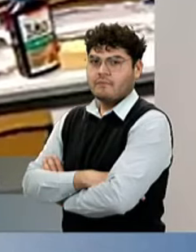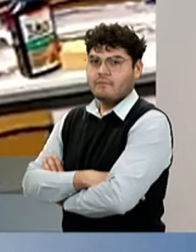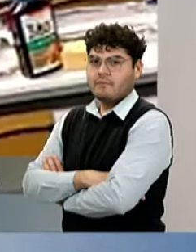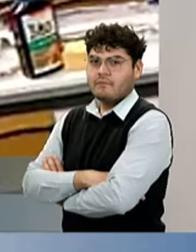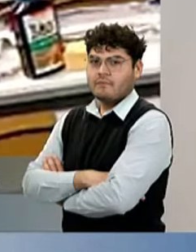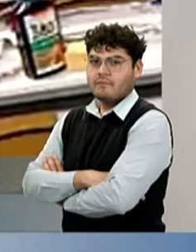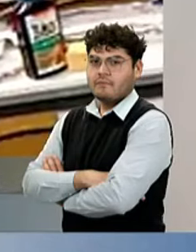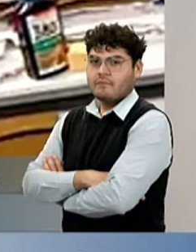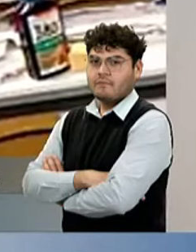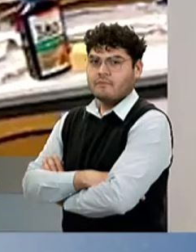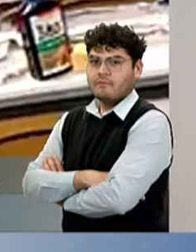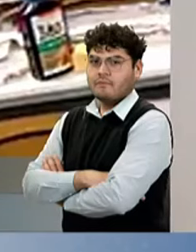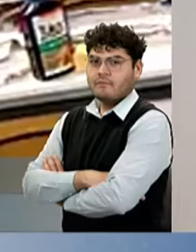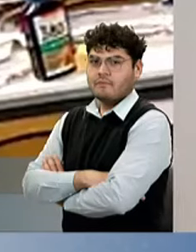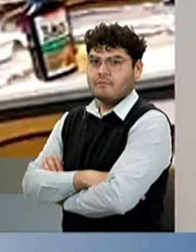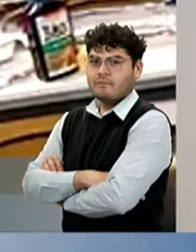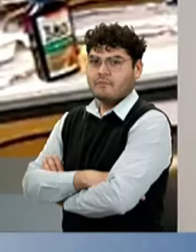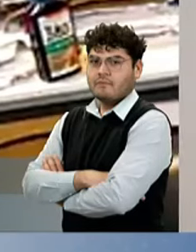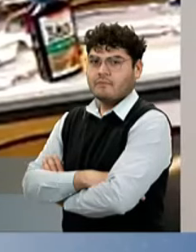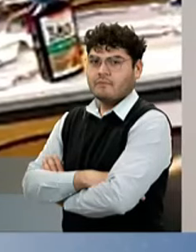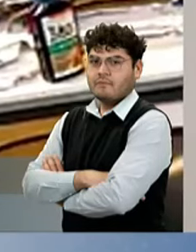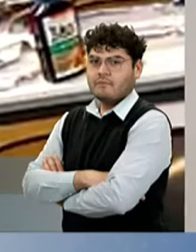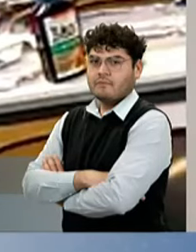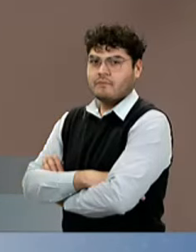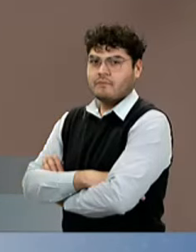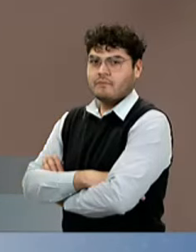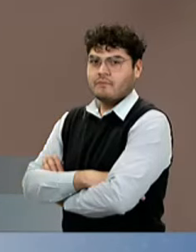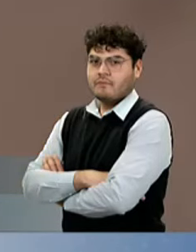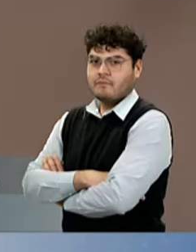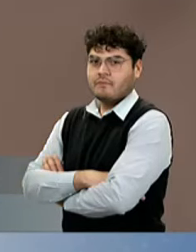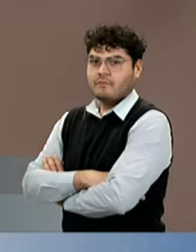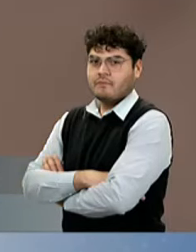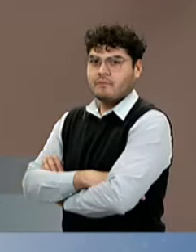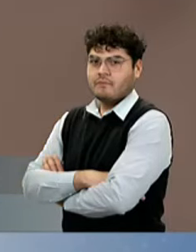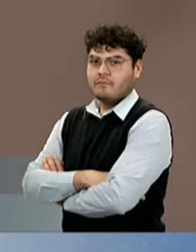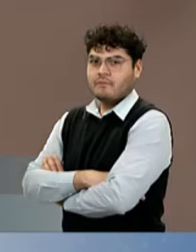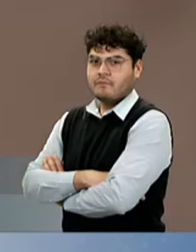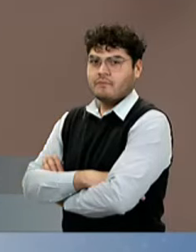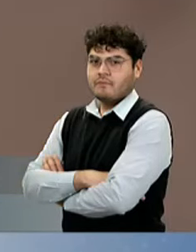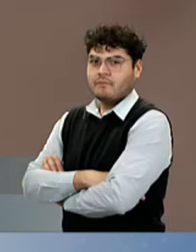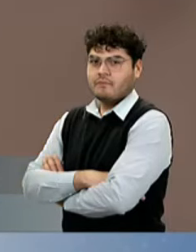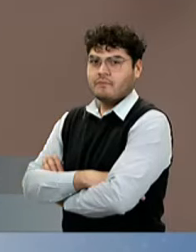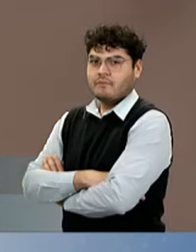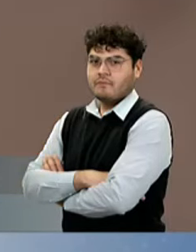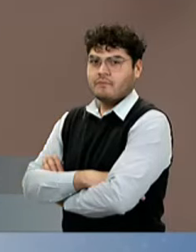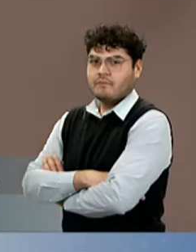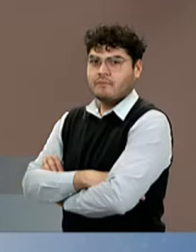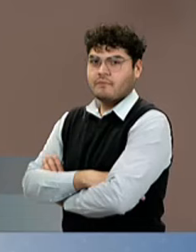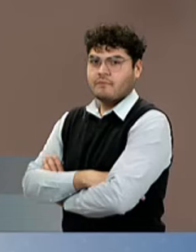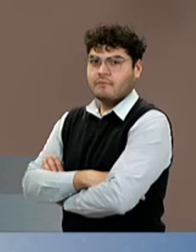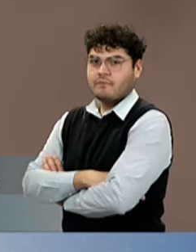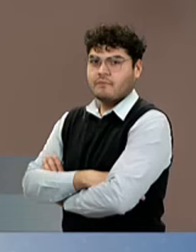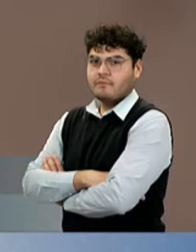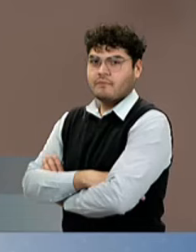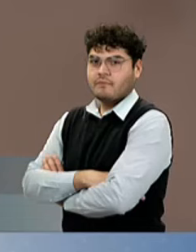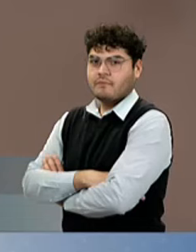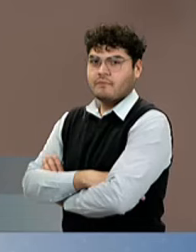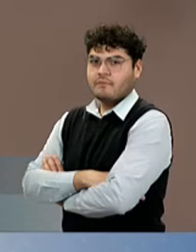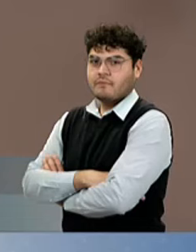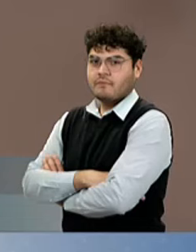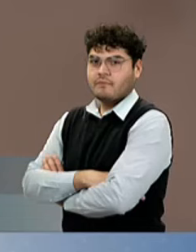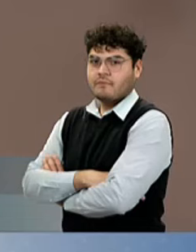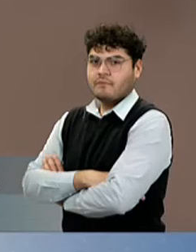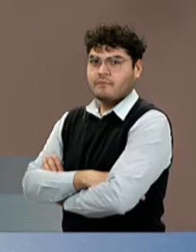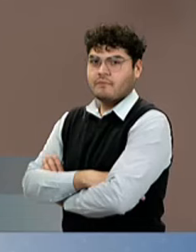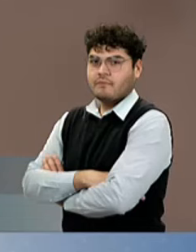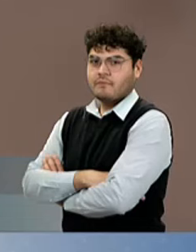denunciante y de víctima. Pero recordemos que él también está siendo imputado en el caso Audios Entonces, son diversas las aristas que han nacido a